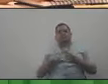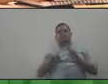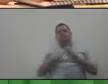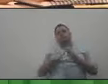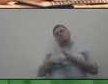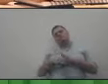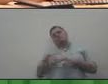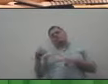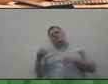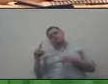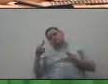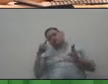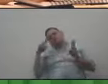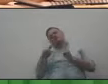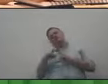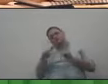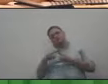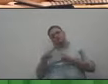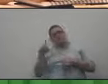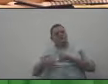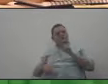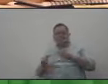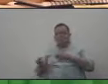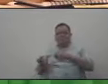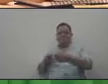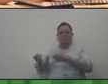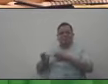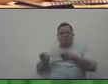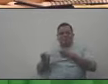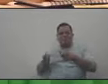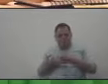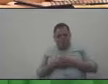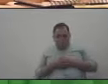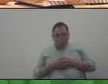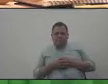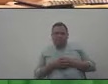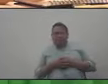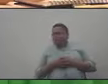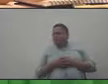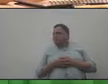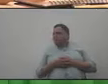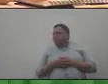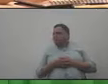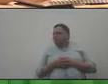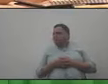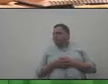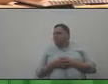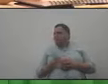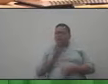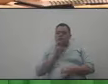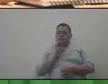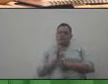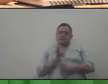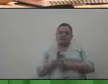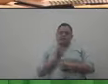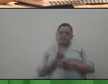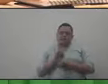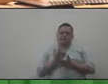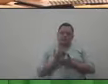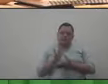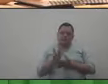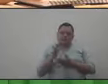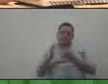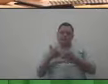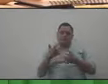que nosotros la conocemos, pero pues no la podemos manejar, es que son las deficiencias estructurales que tiene el Sistema General